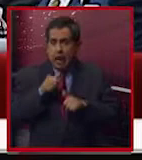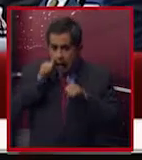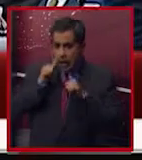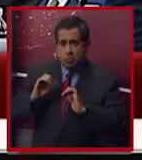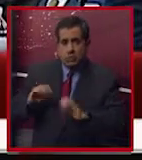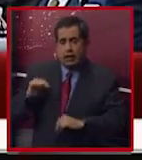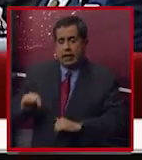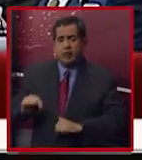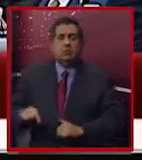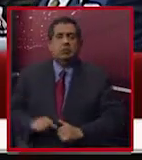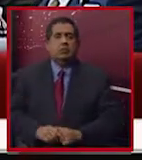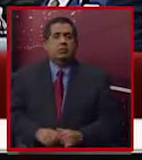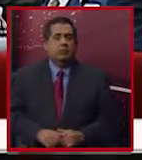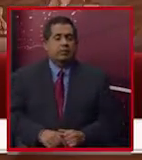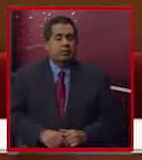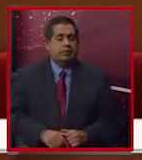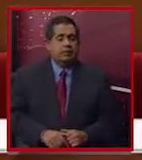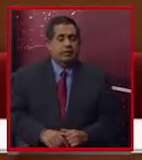Unidos.